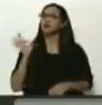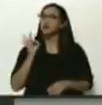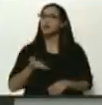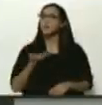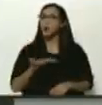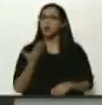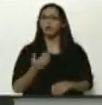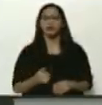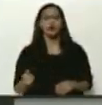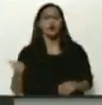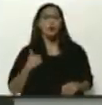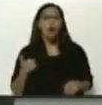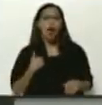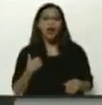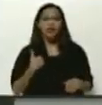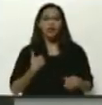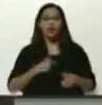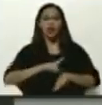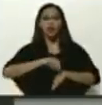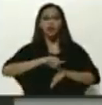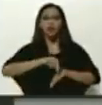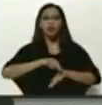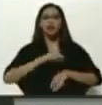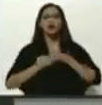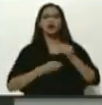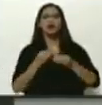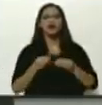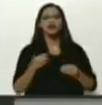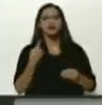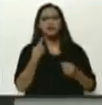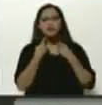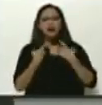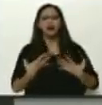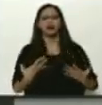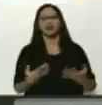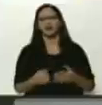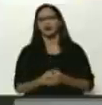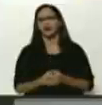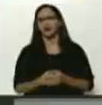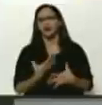cualquier retraso, lo que nos hace es perder oportunidades.